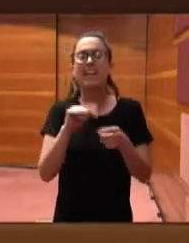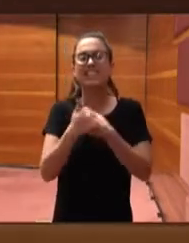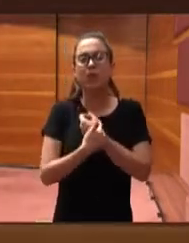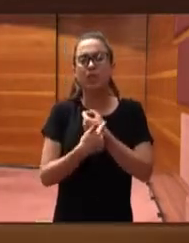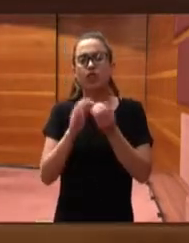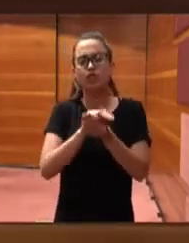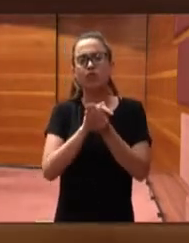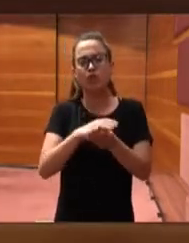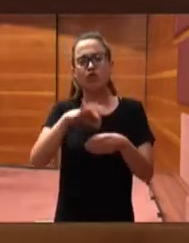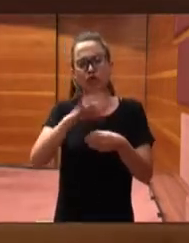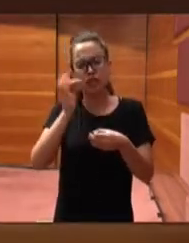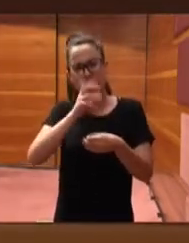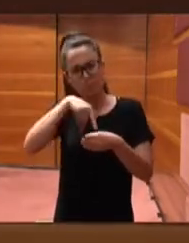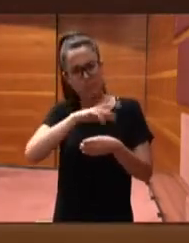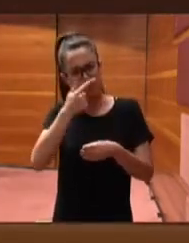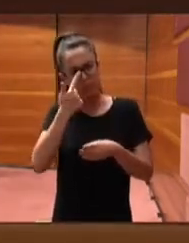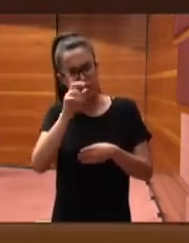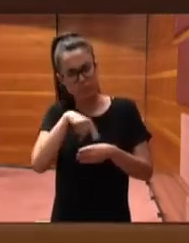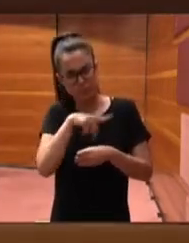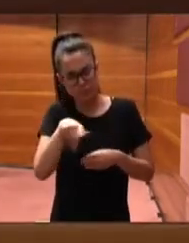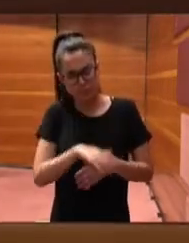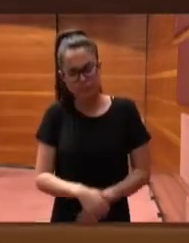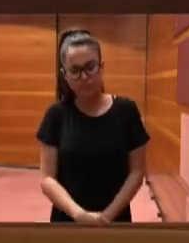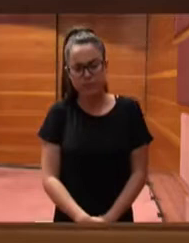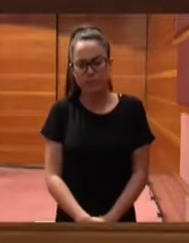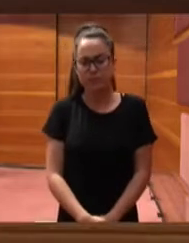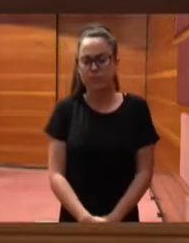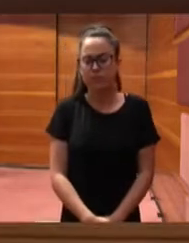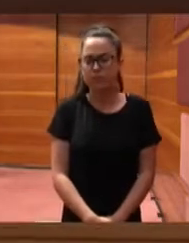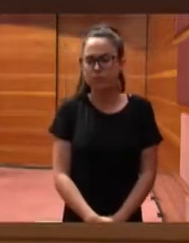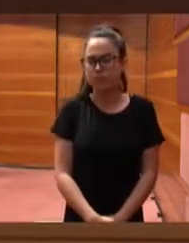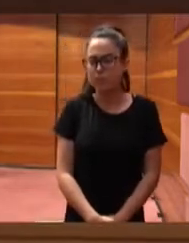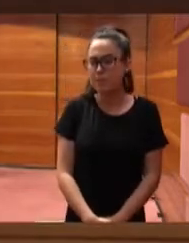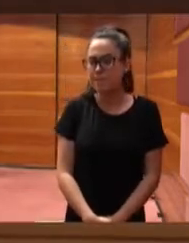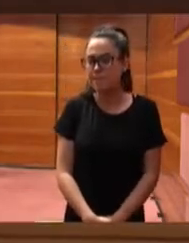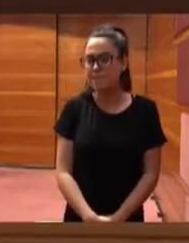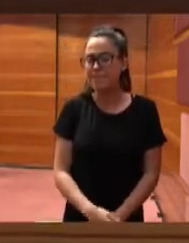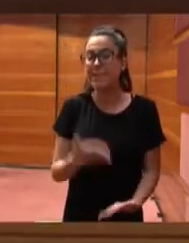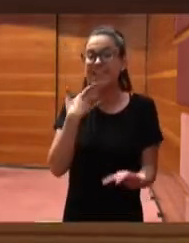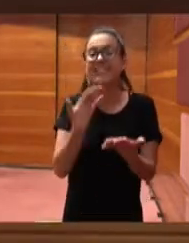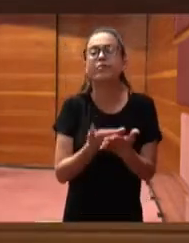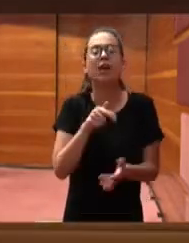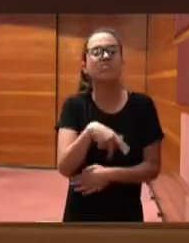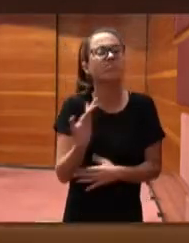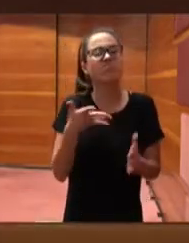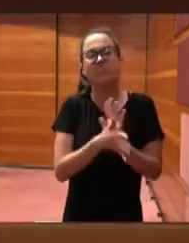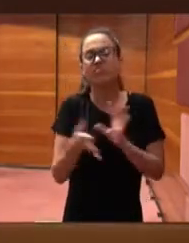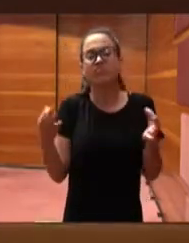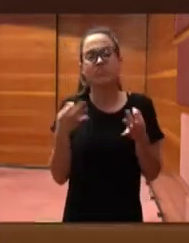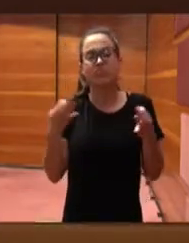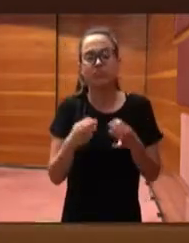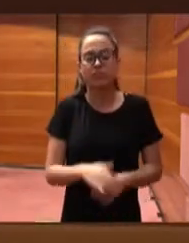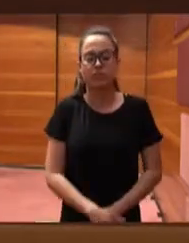suena. En la parte académica de Democracy by Poll, creo que lo están llamando, ¿no? ¿Qué introduce esto? Dice, voy a